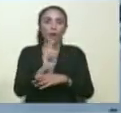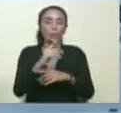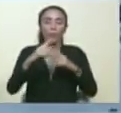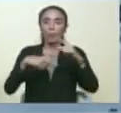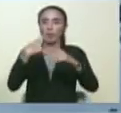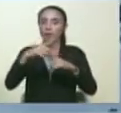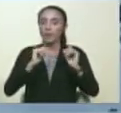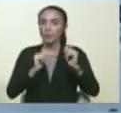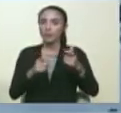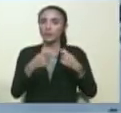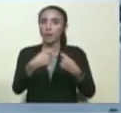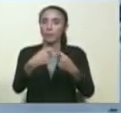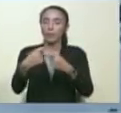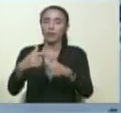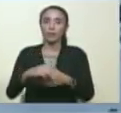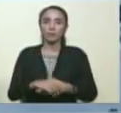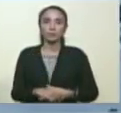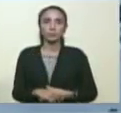mañana,